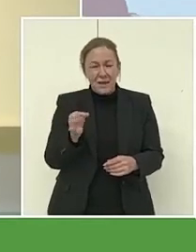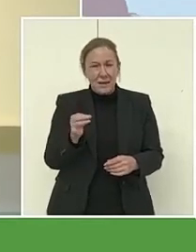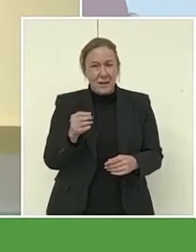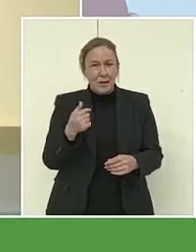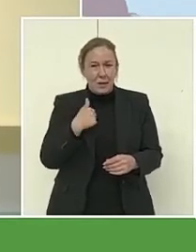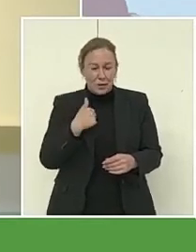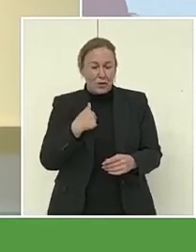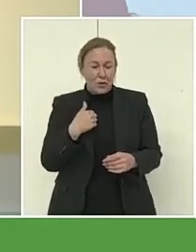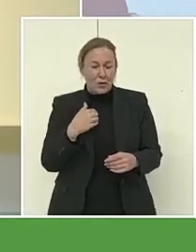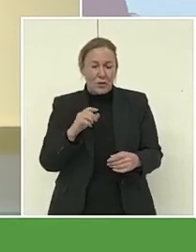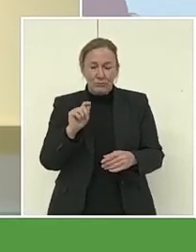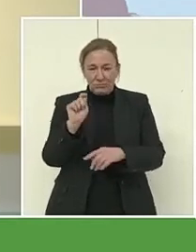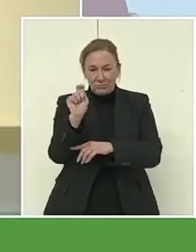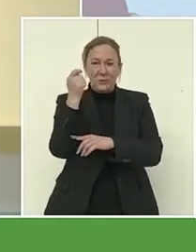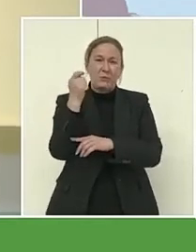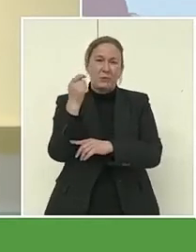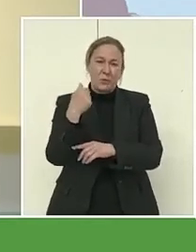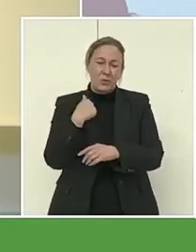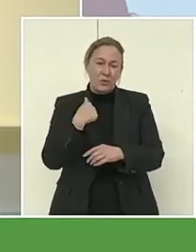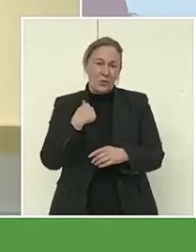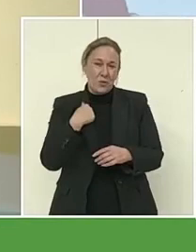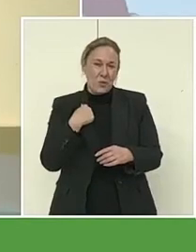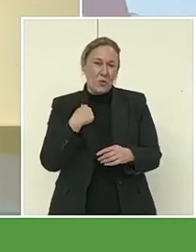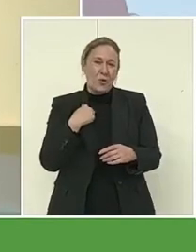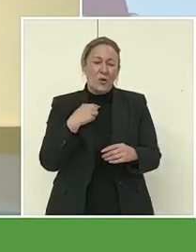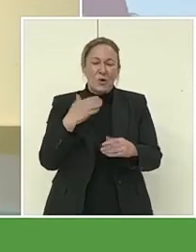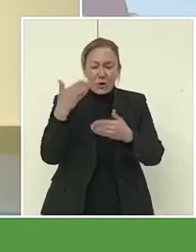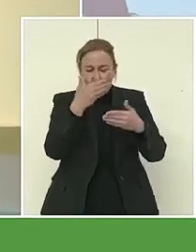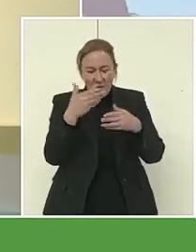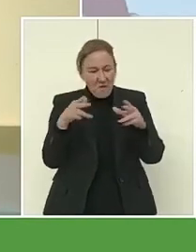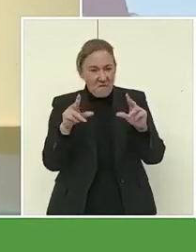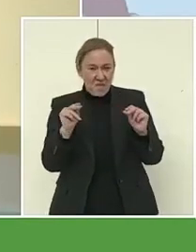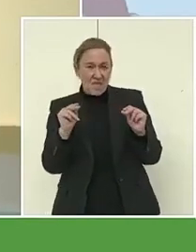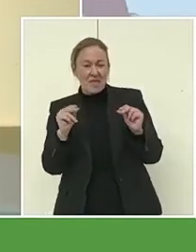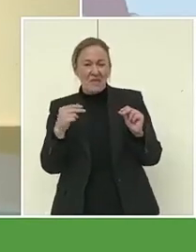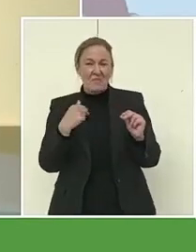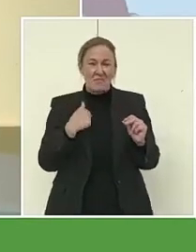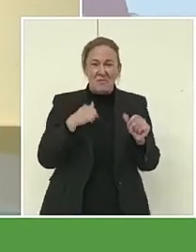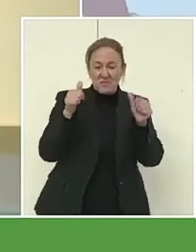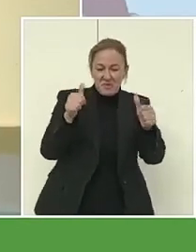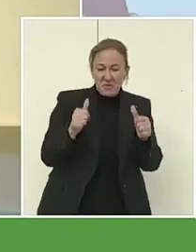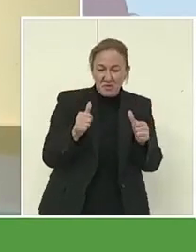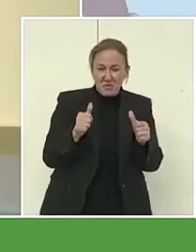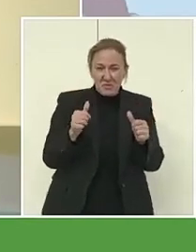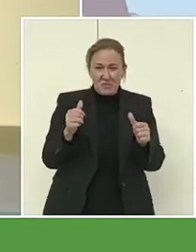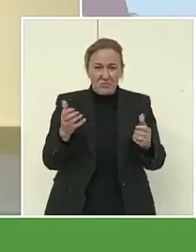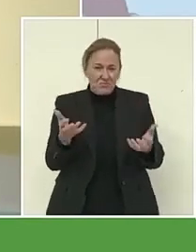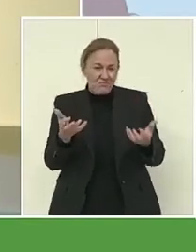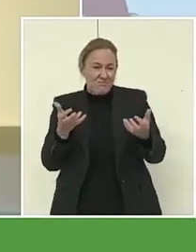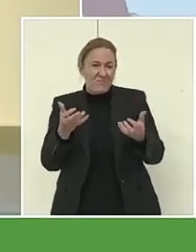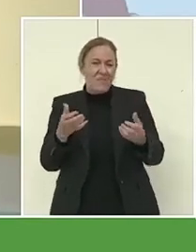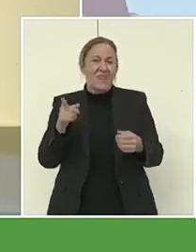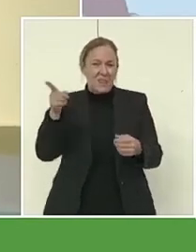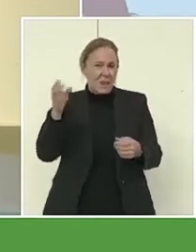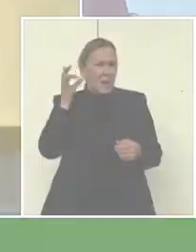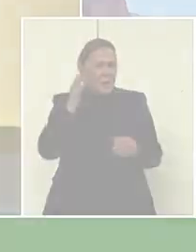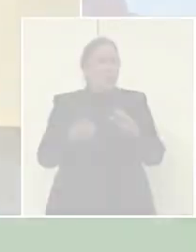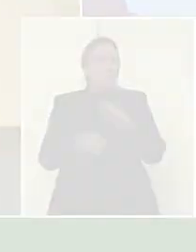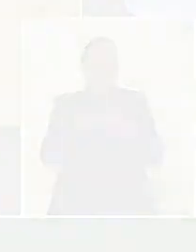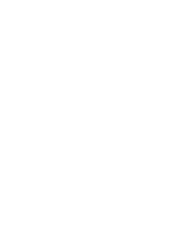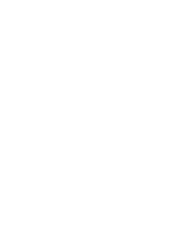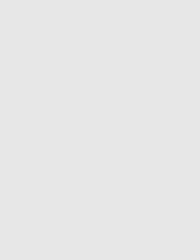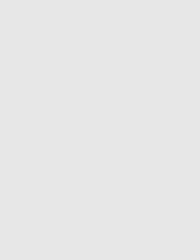estoy donde estoy y he estudiado la carrera que he estudiado. Y todavía sigue siendo un gran apoyo para mí.